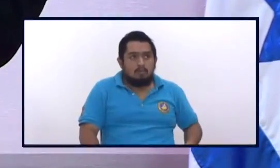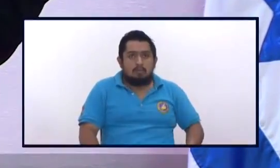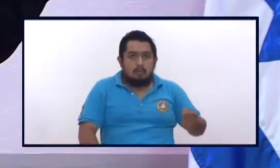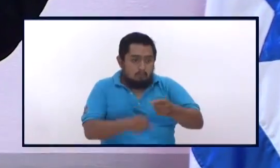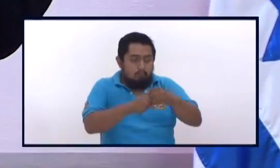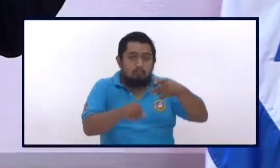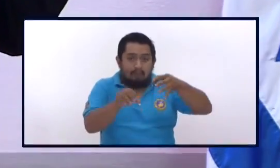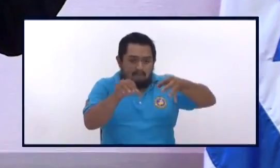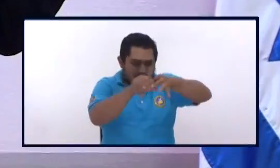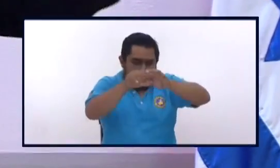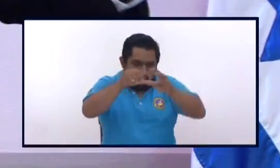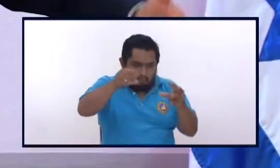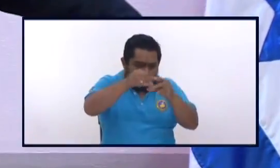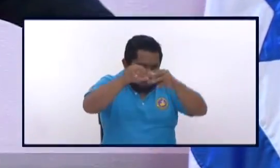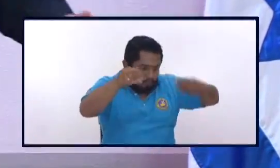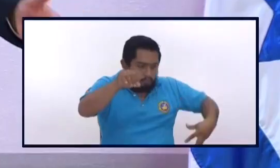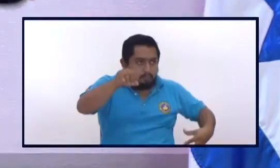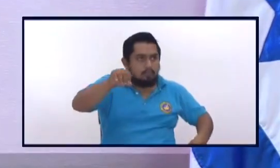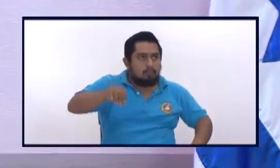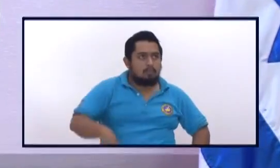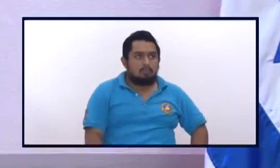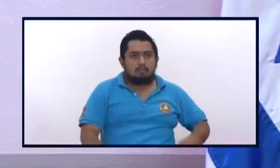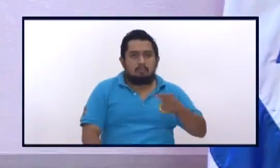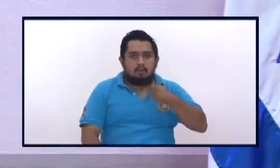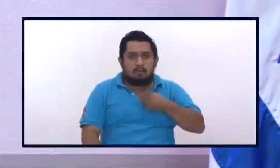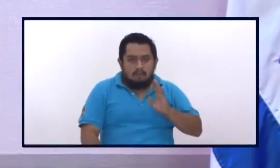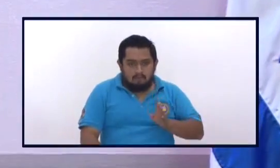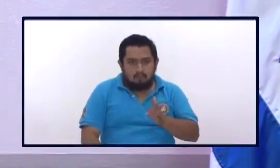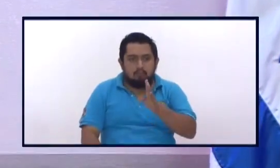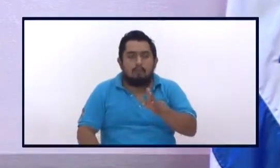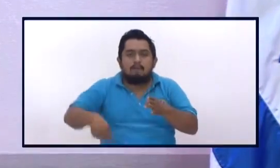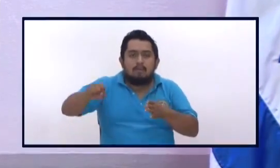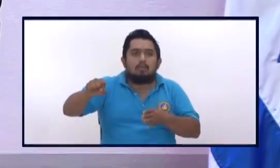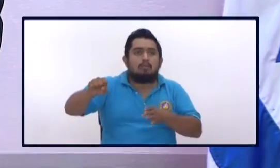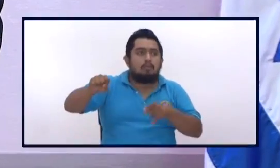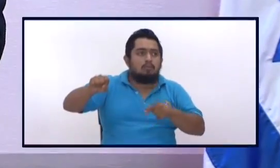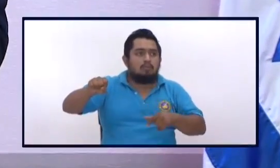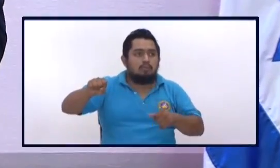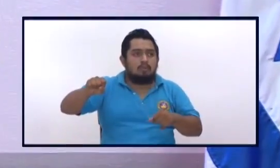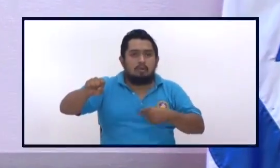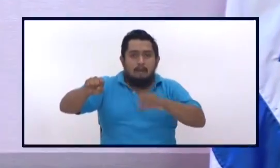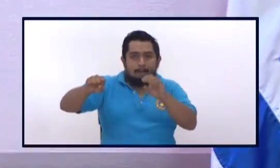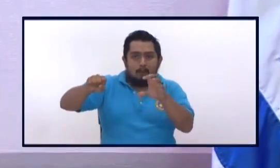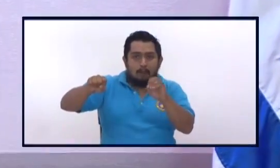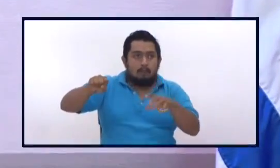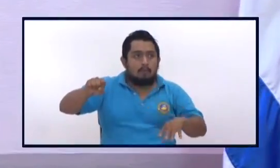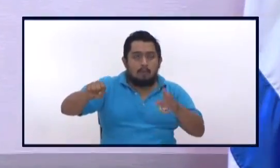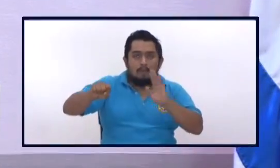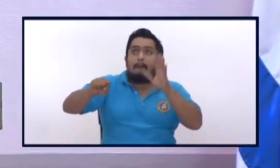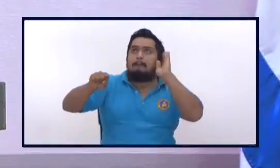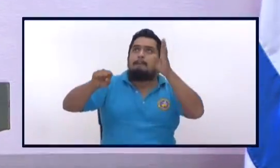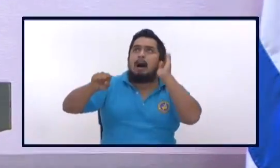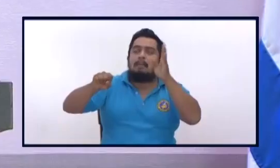baúl y de repente cuando había avanzado unas tres cuatro cuadras de aquí por la iglesia comenzó la computadora a decirme amado